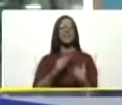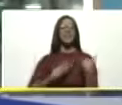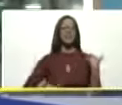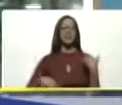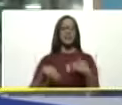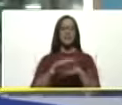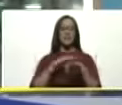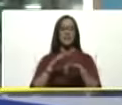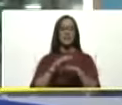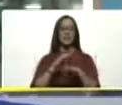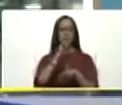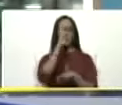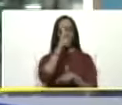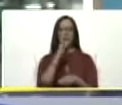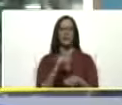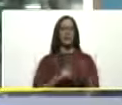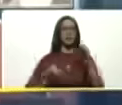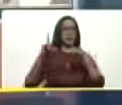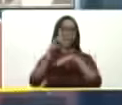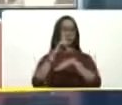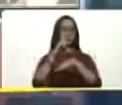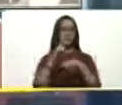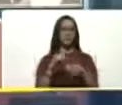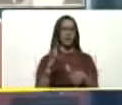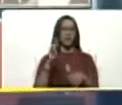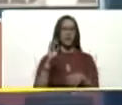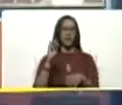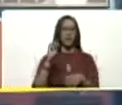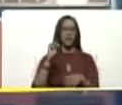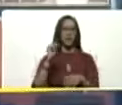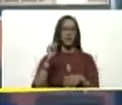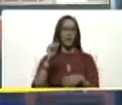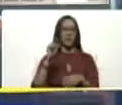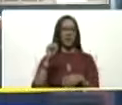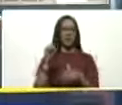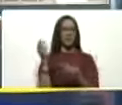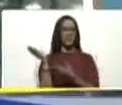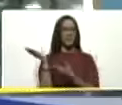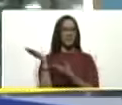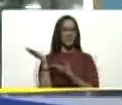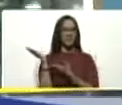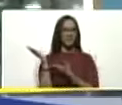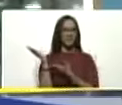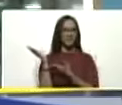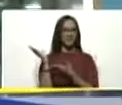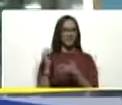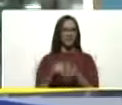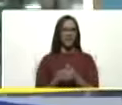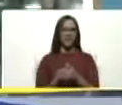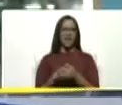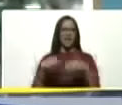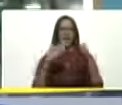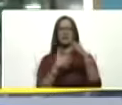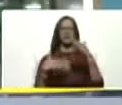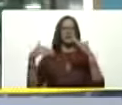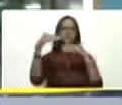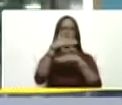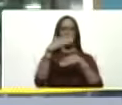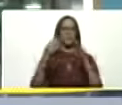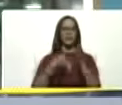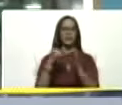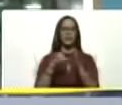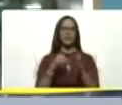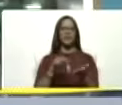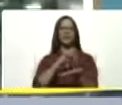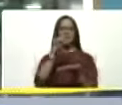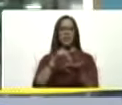banca, licenciado Román Maniglia, al superintendente nacional del CENIAT,